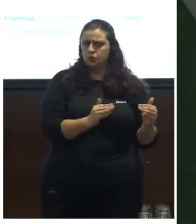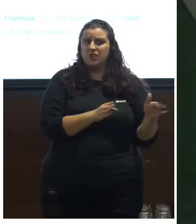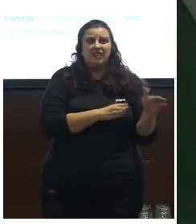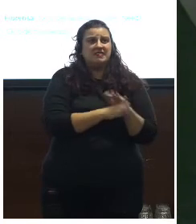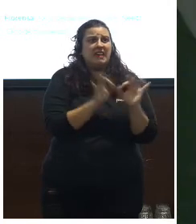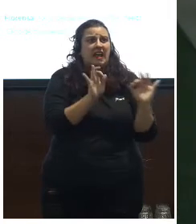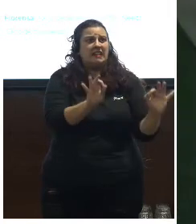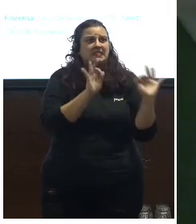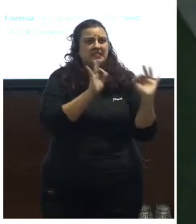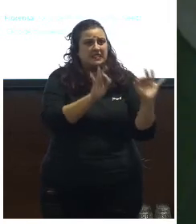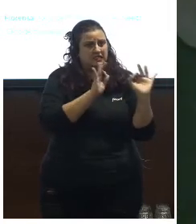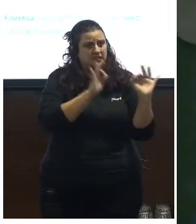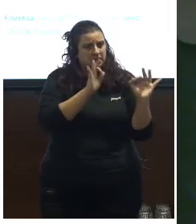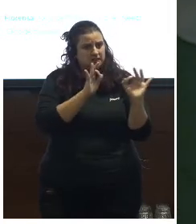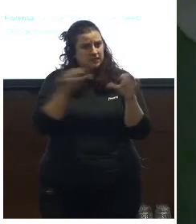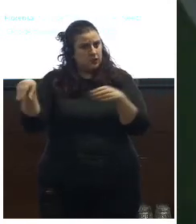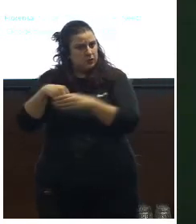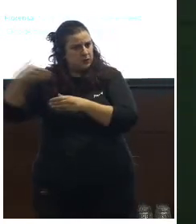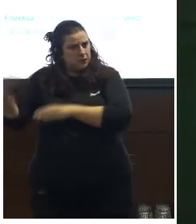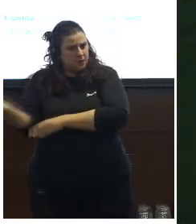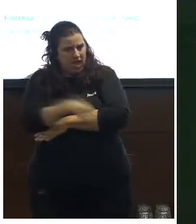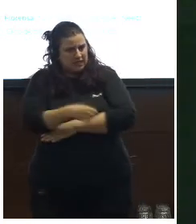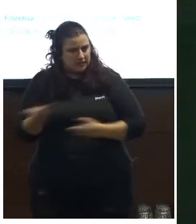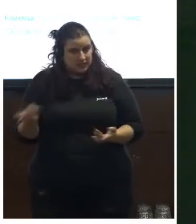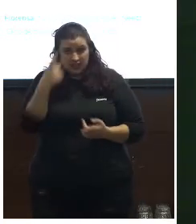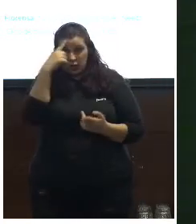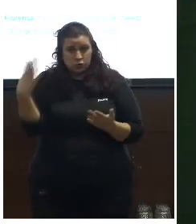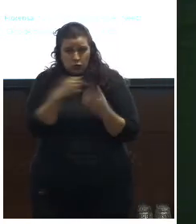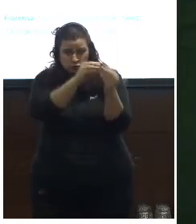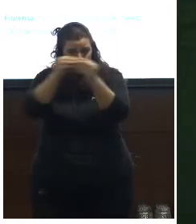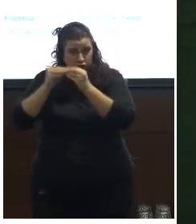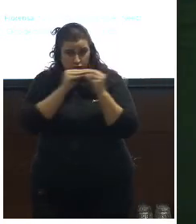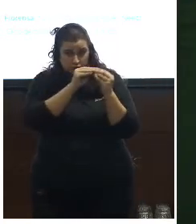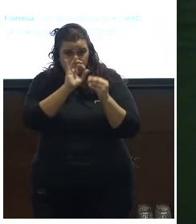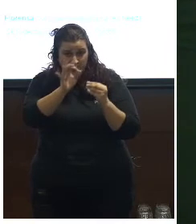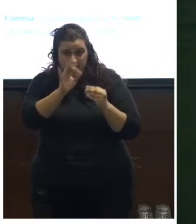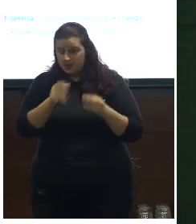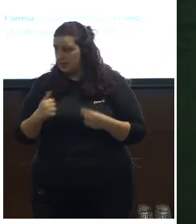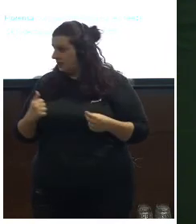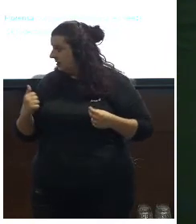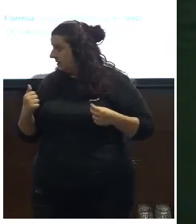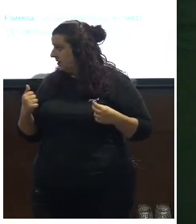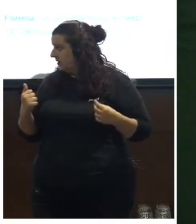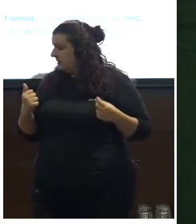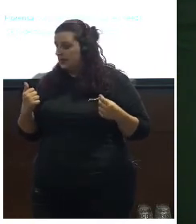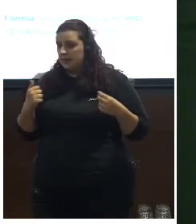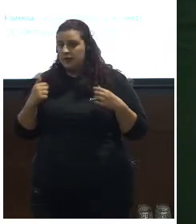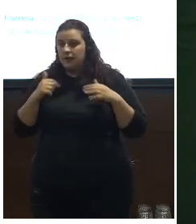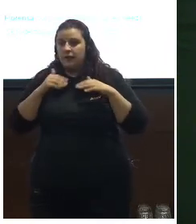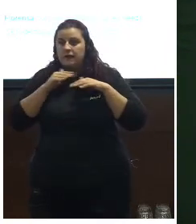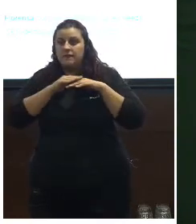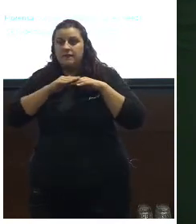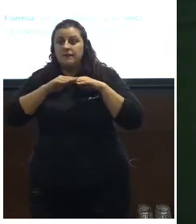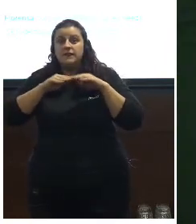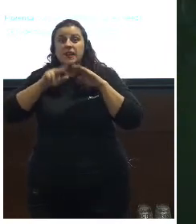agree in this. ¿Tengo el micro? ¿No tengo el micro? Gracias por mencionarlo, Gerda. Yo no he seguido el vídeo,